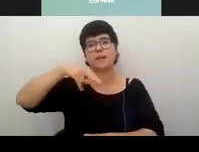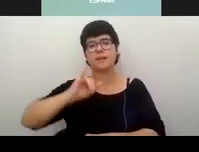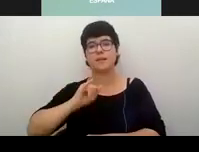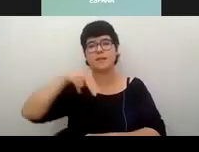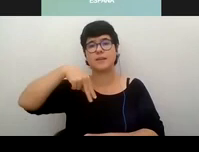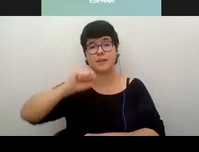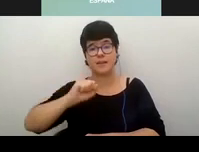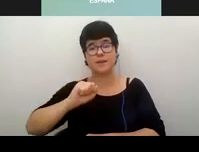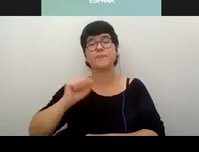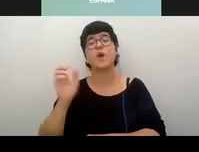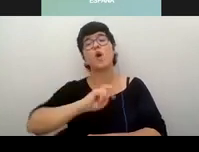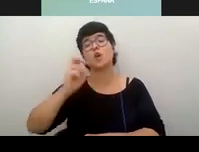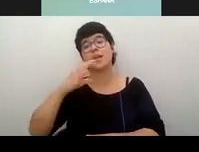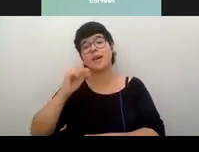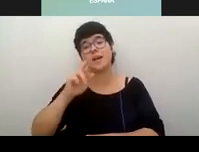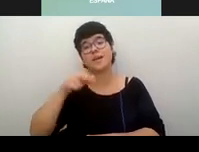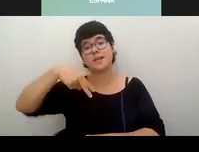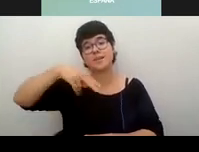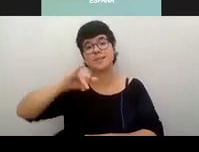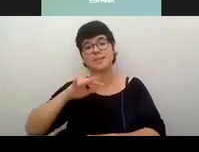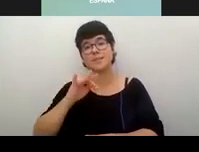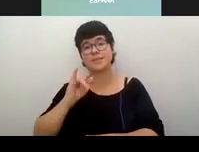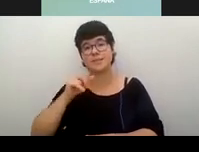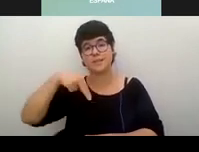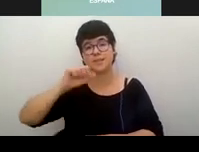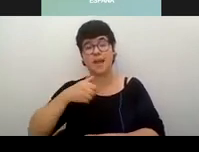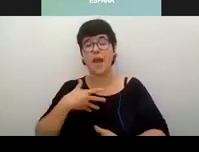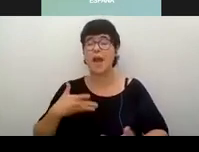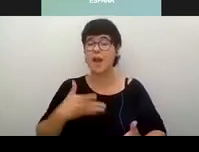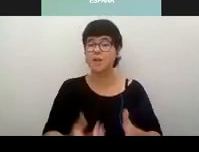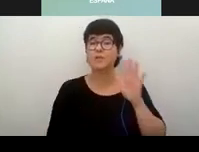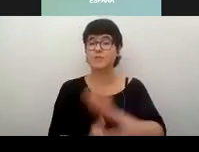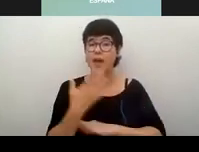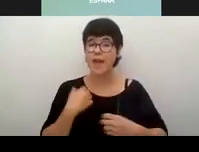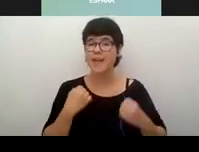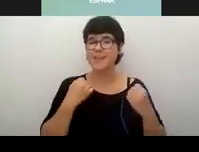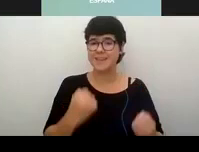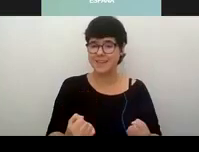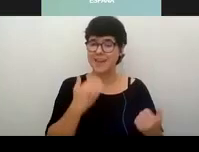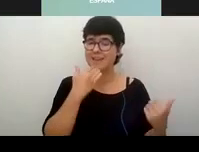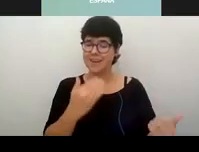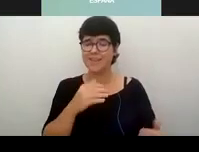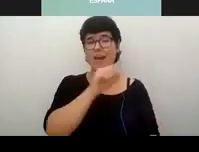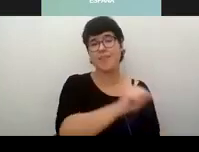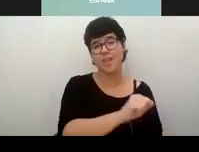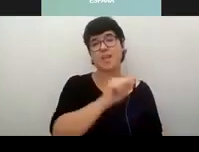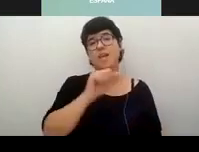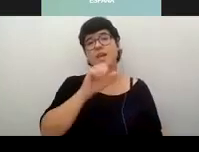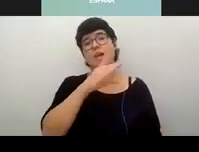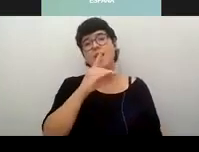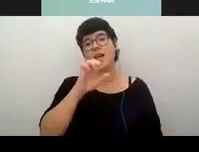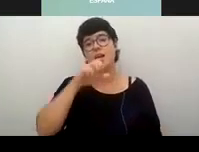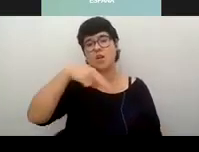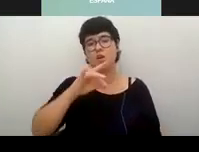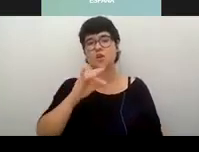a producir también energía a partir del adenosina trifosfato. La carnitina